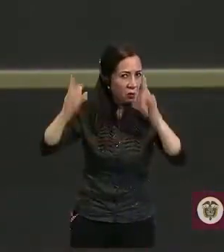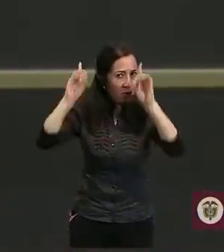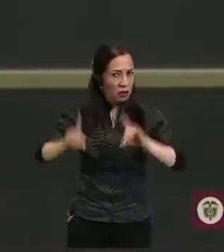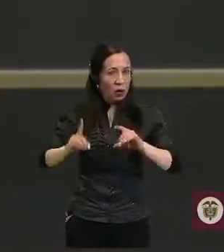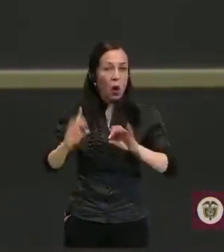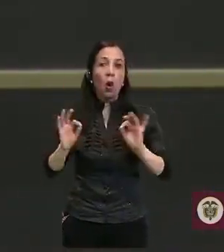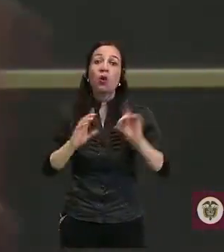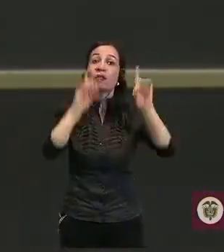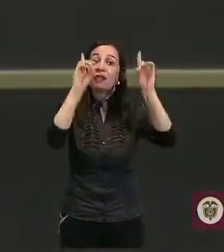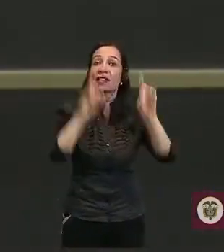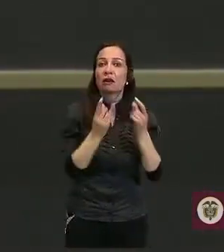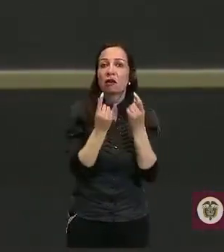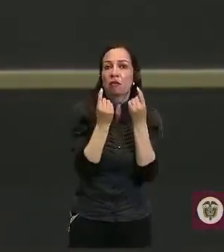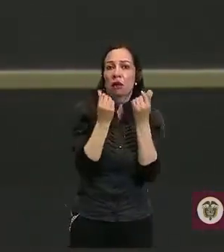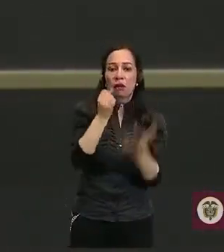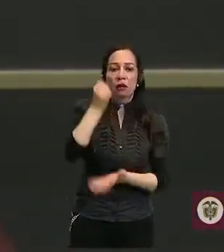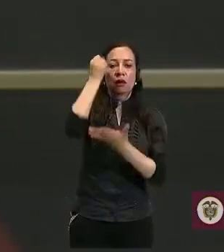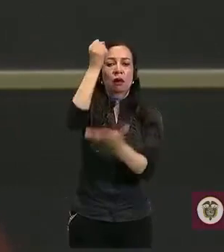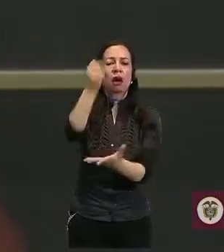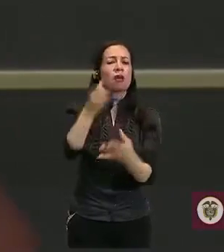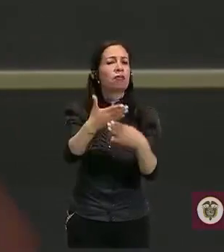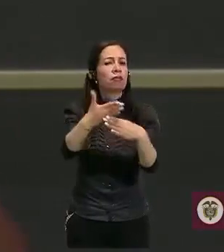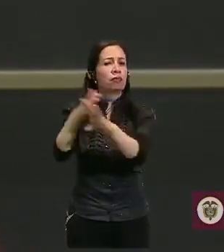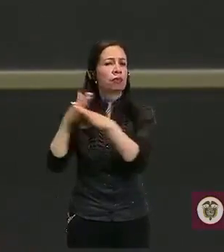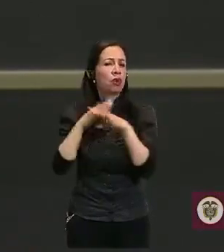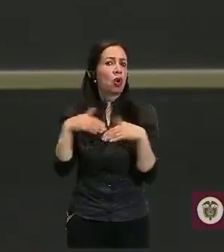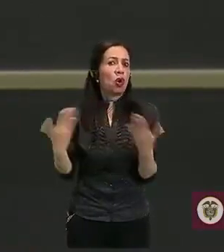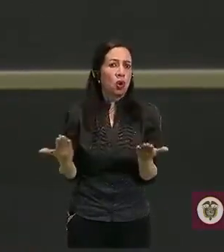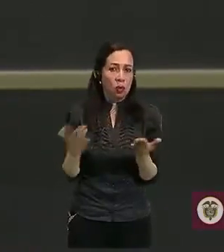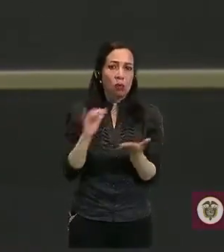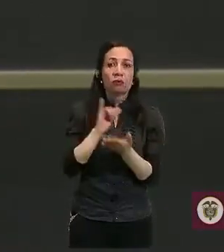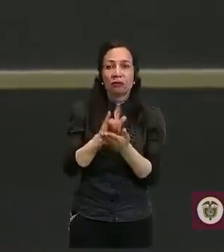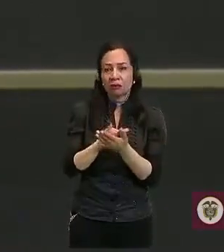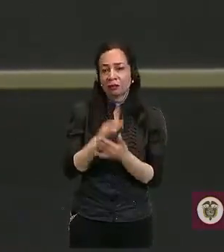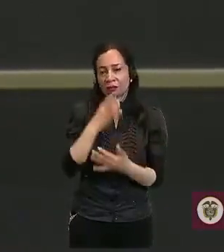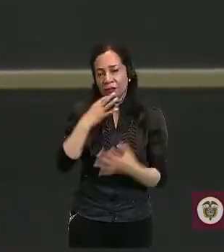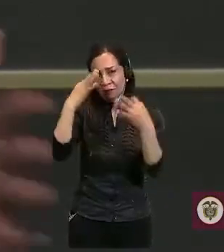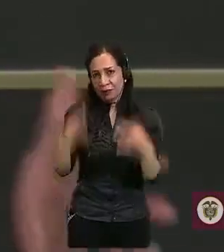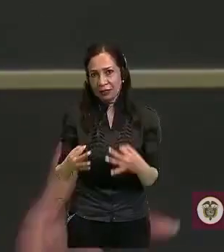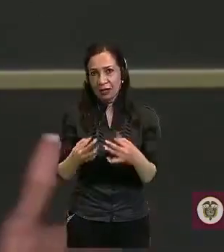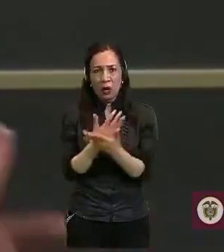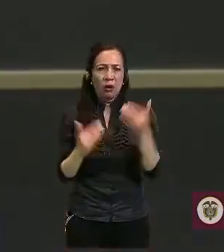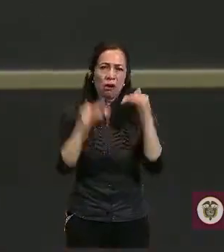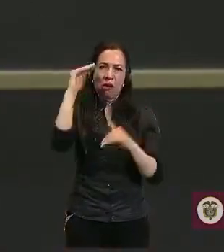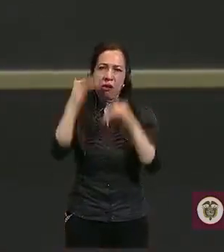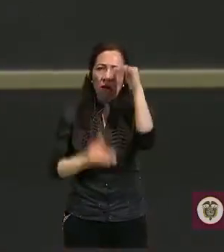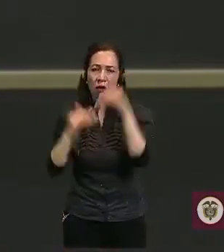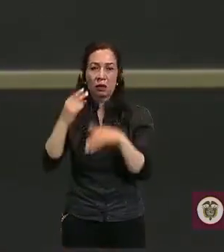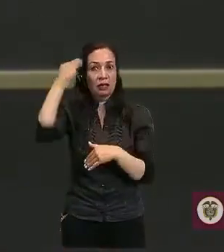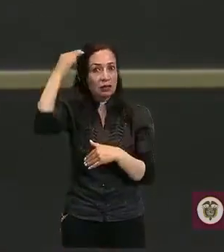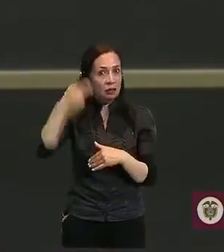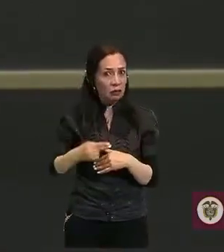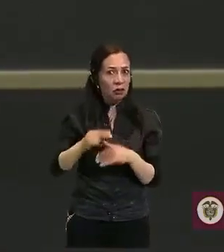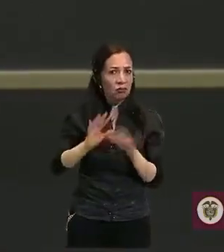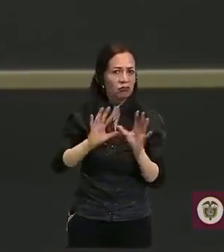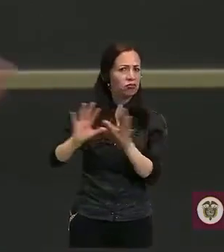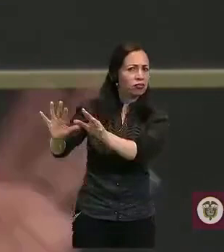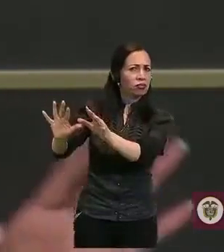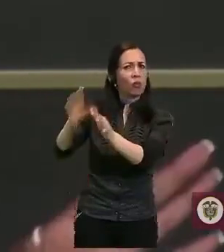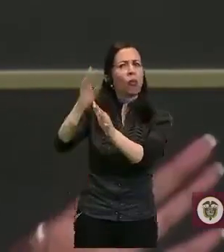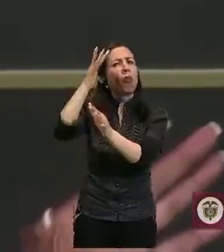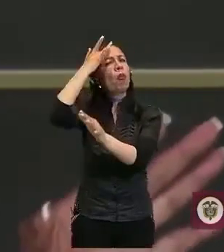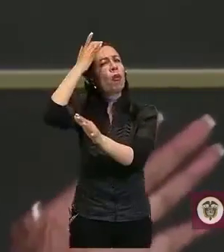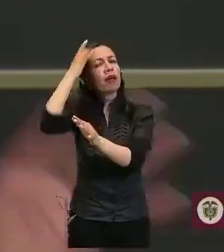la plata, porque esa es la verdad. Muchas de nuestras inequidades y exclusiones históricas pasan porque se distribuyó mal la